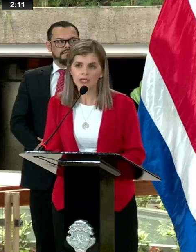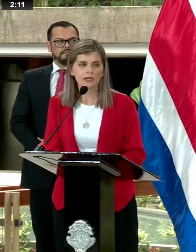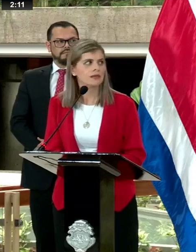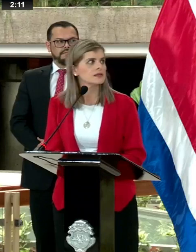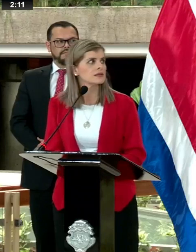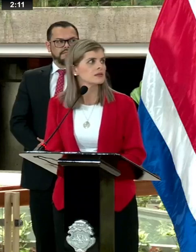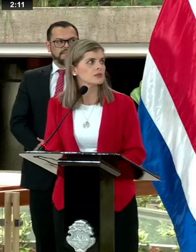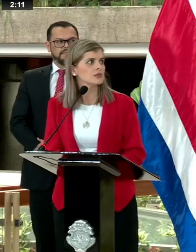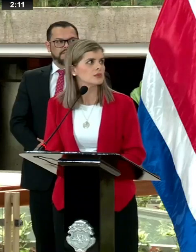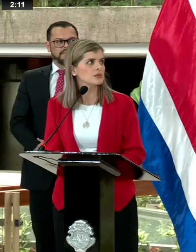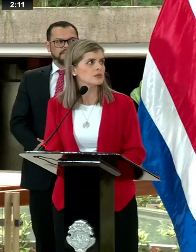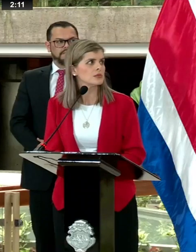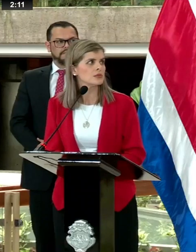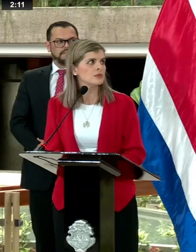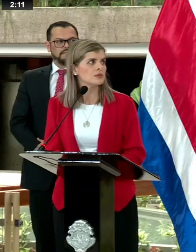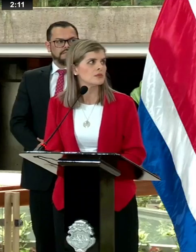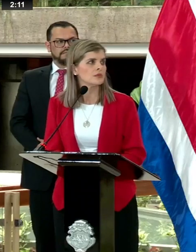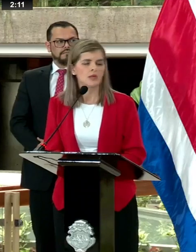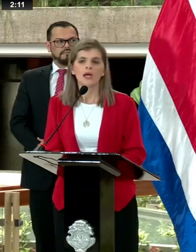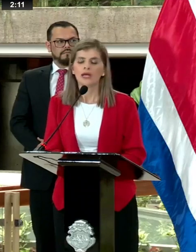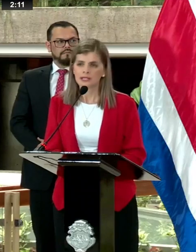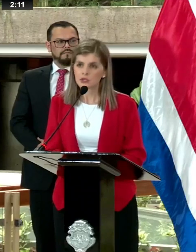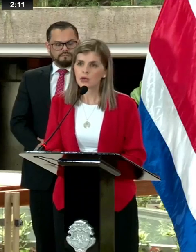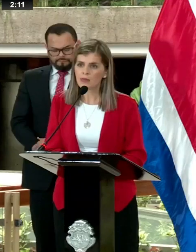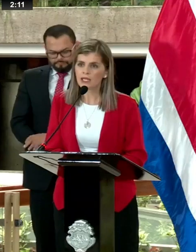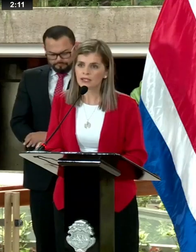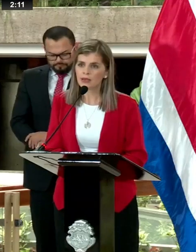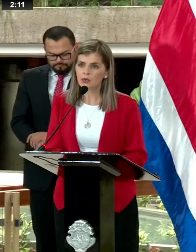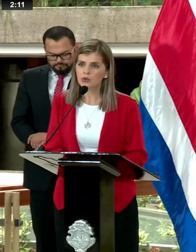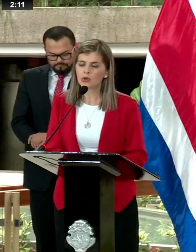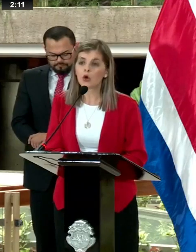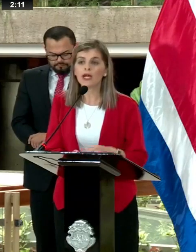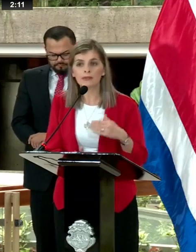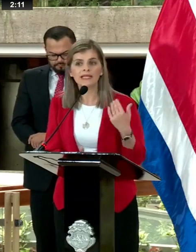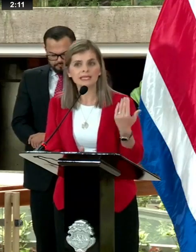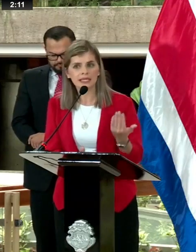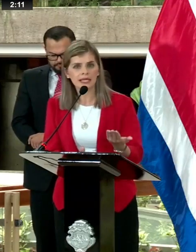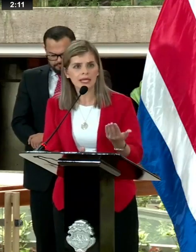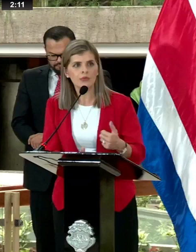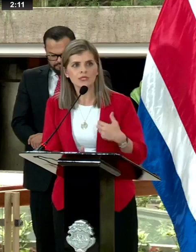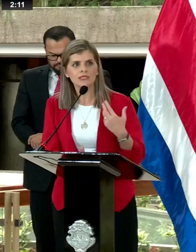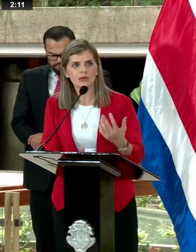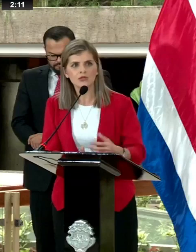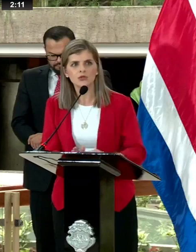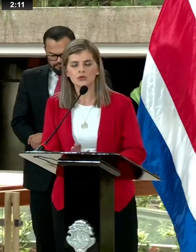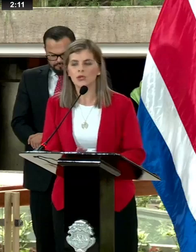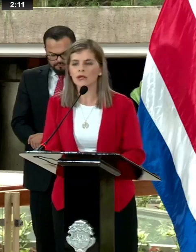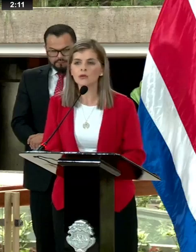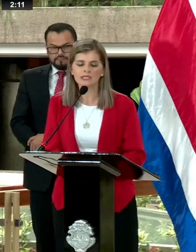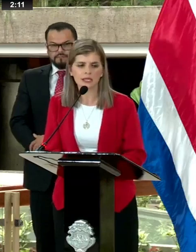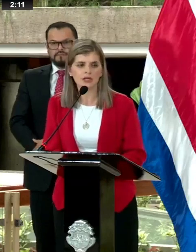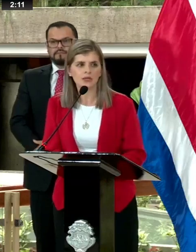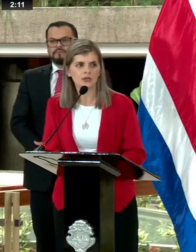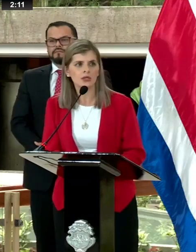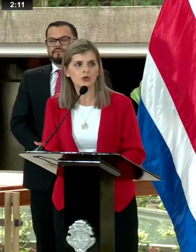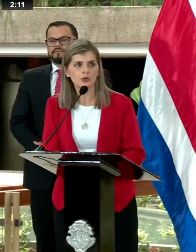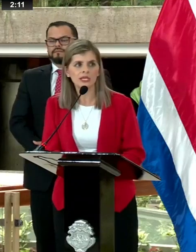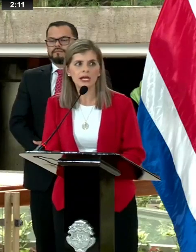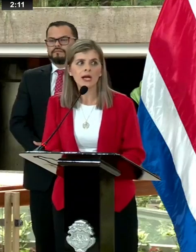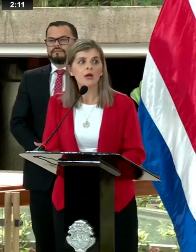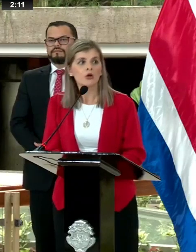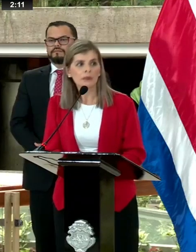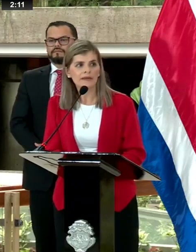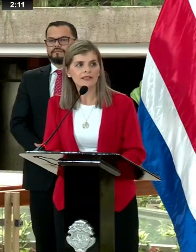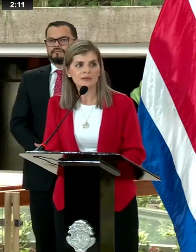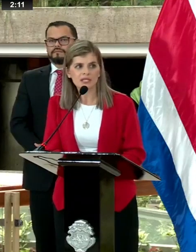señor. Es... como diría mi abuelita, toda la plata del mundo. Es toda la plata del, okay, mundo. Con el BCIE hemos estado estructurando esta evaluación